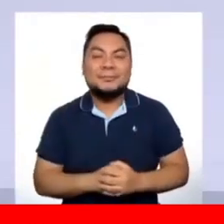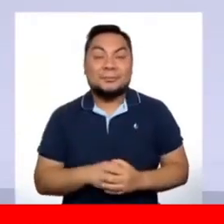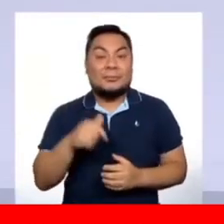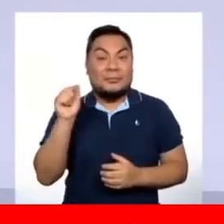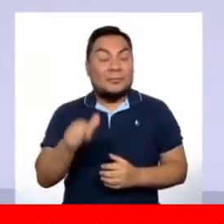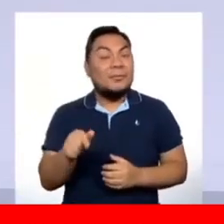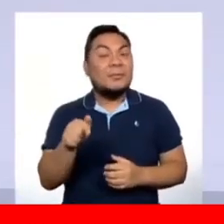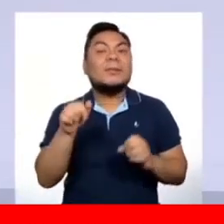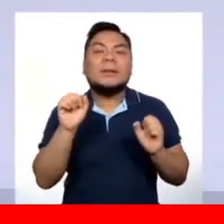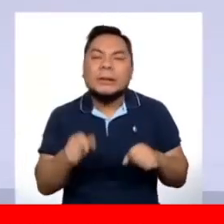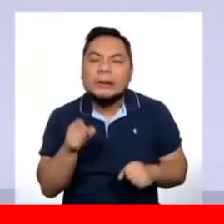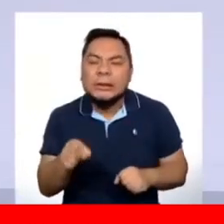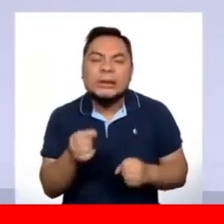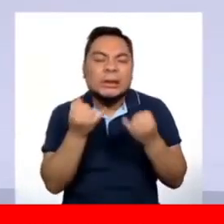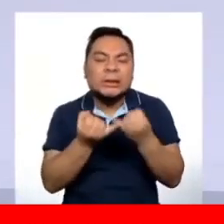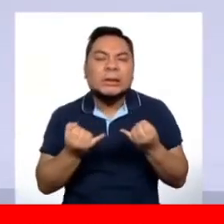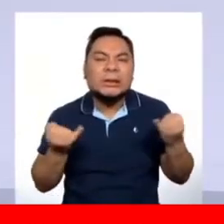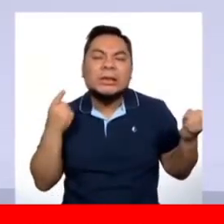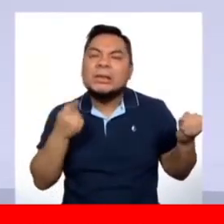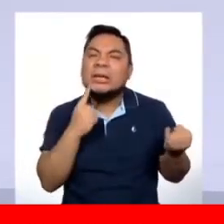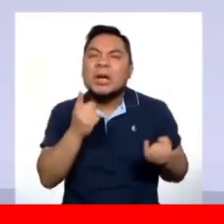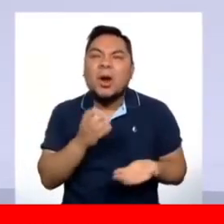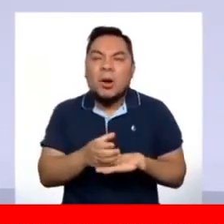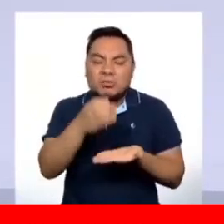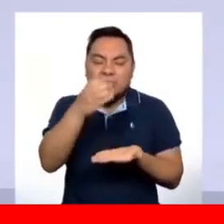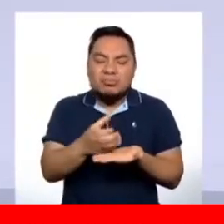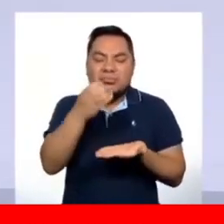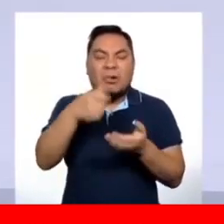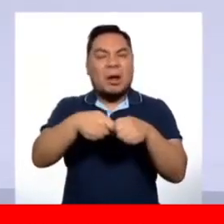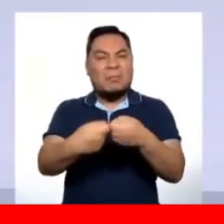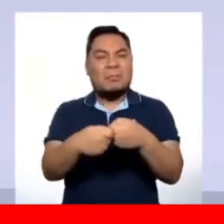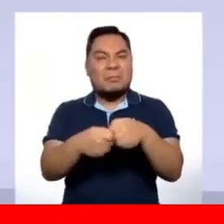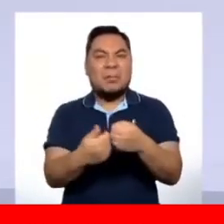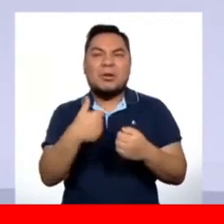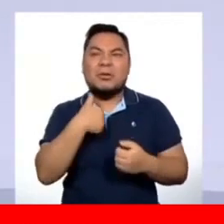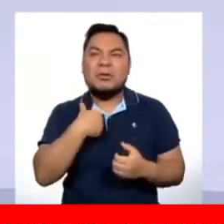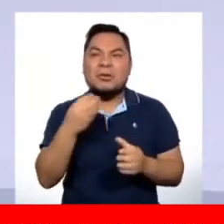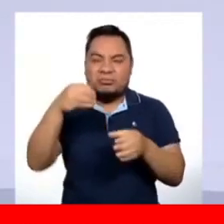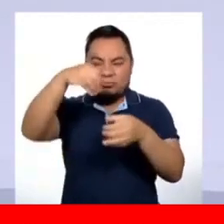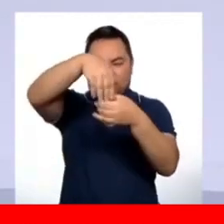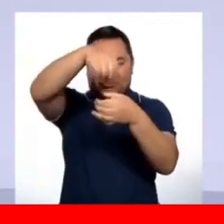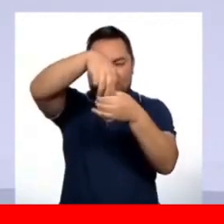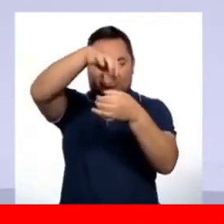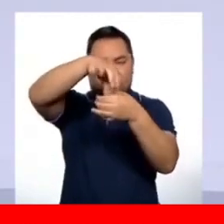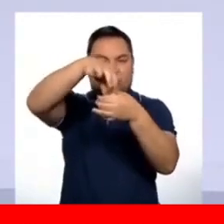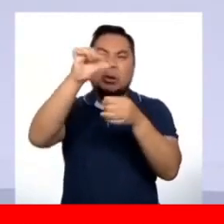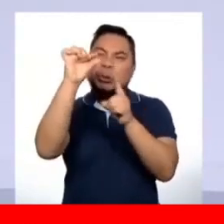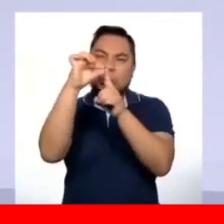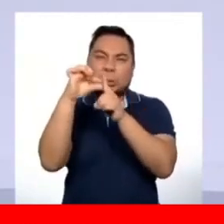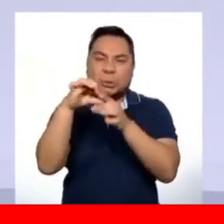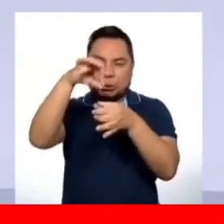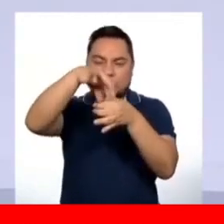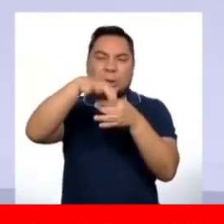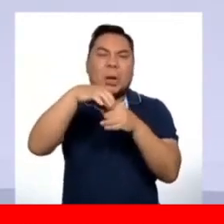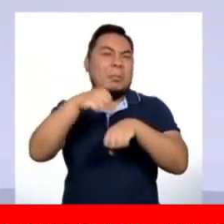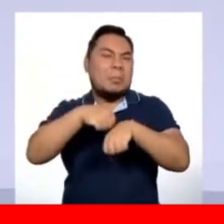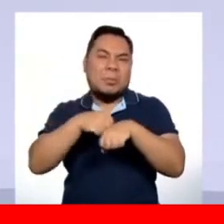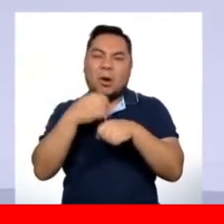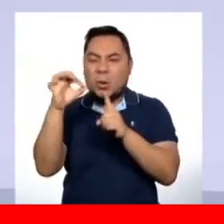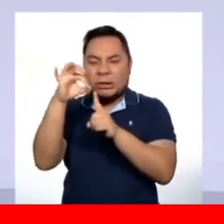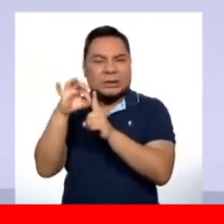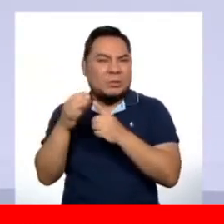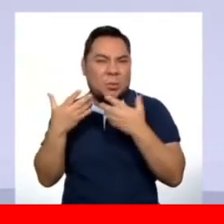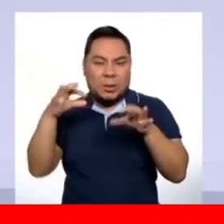Este instrumento está hecho con una botella de plástico. Yo le he puesto cáscaras de pistacho, pero ustedes pueden poner piedritas o